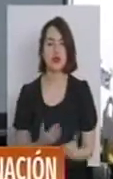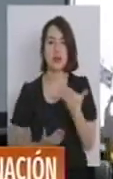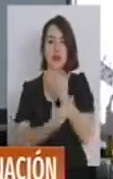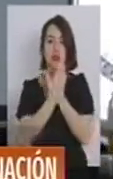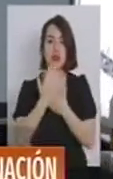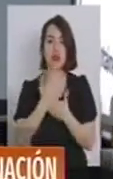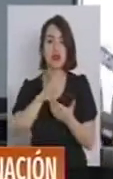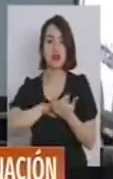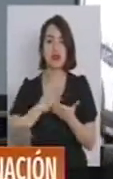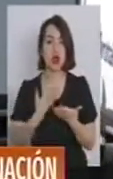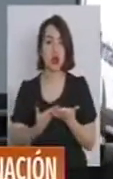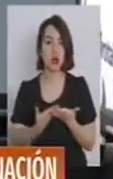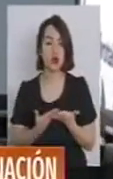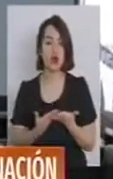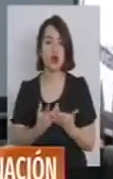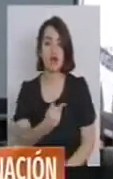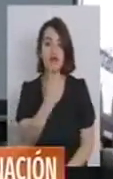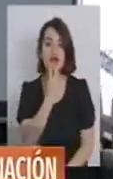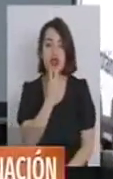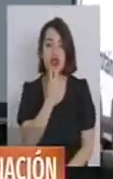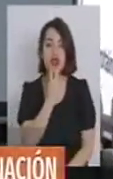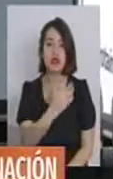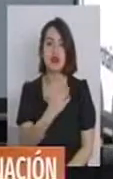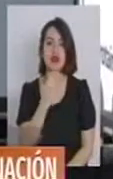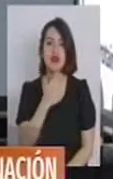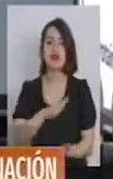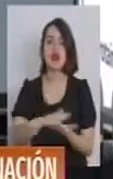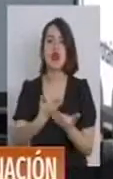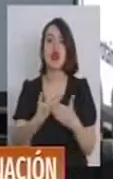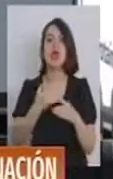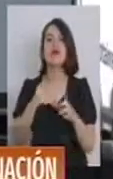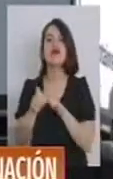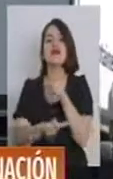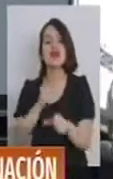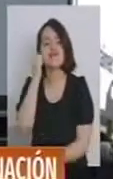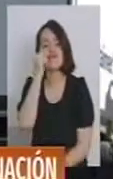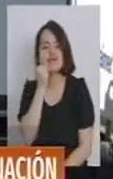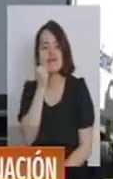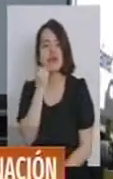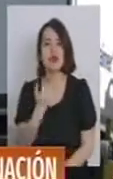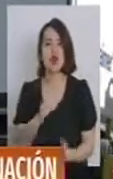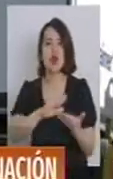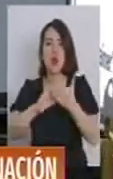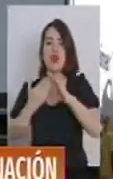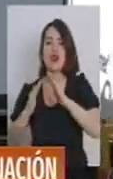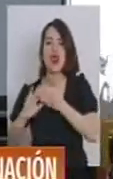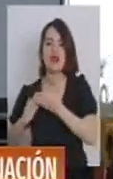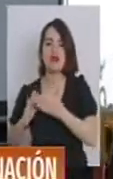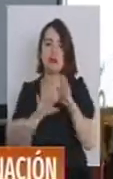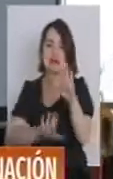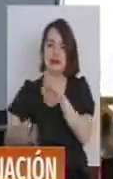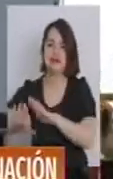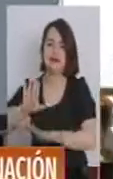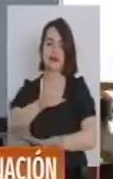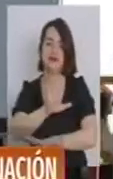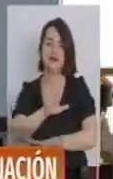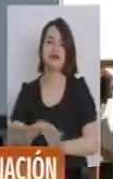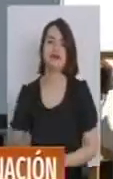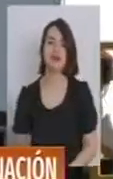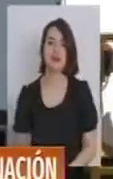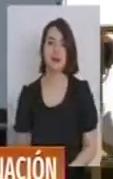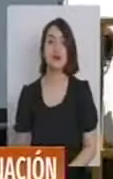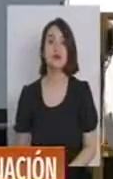proteger nuestra salud, nuestras vidas y la salud de nuestros seres queridos y la salud de nuestras comunidades. Porque esa